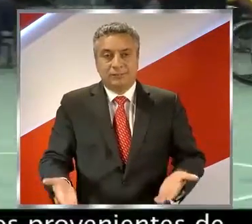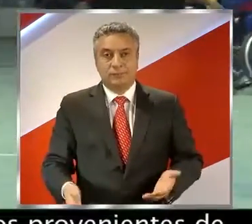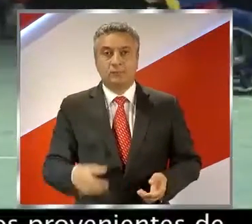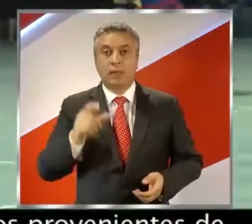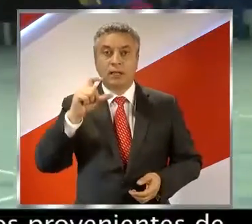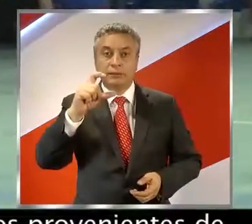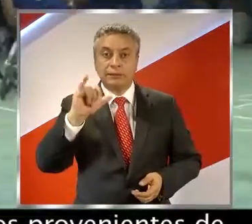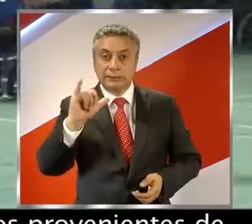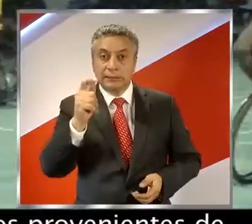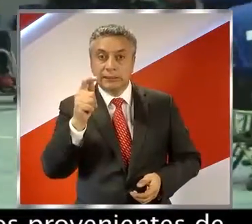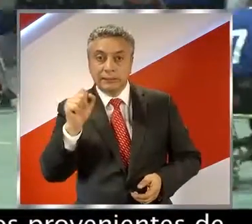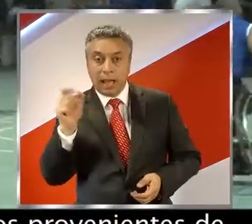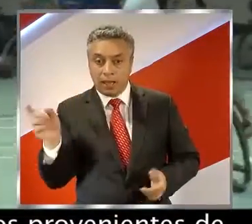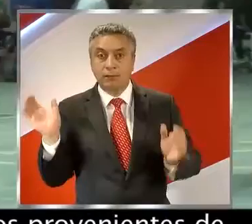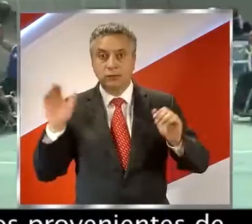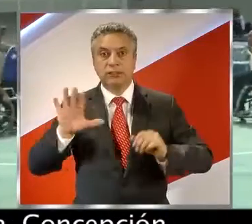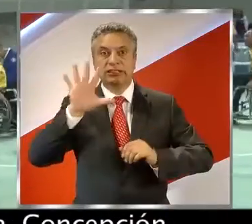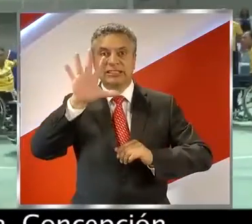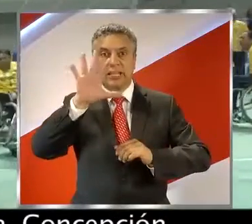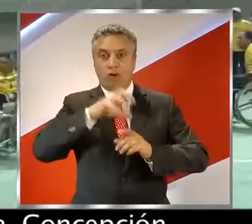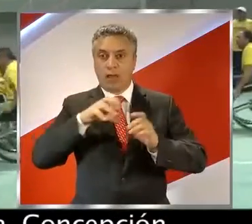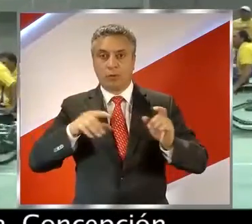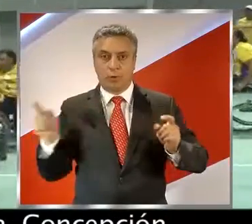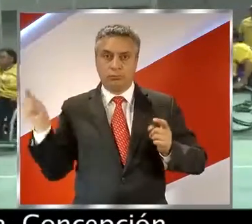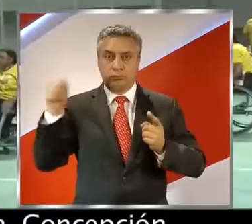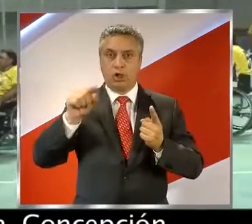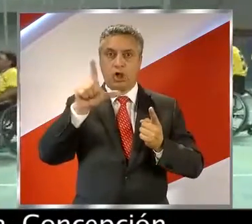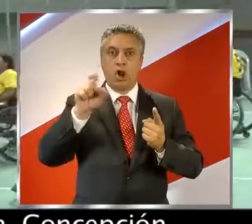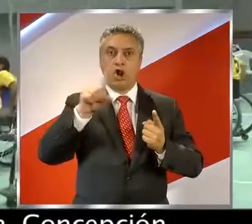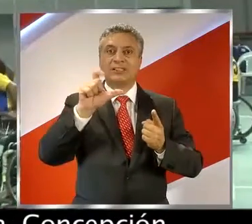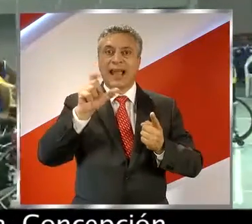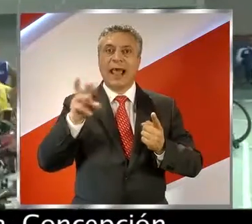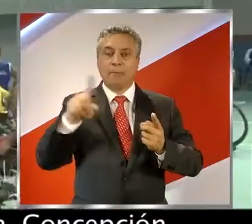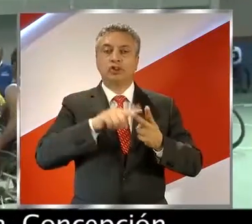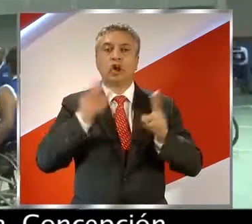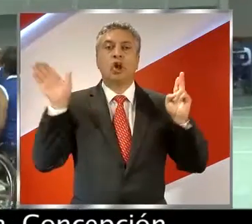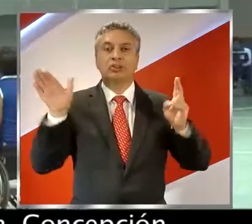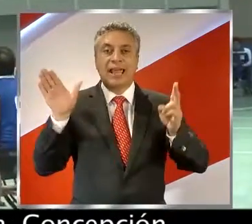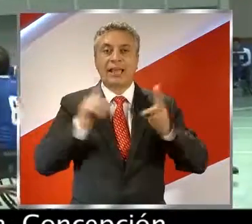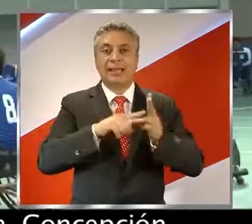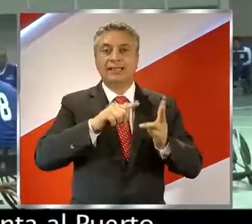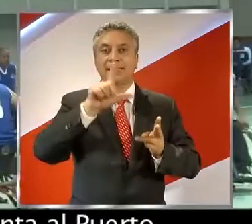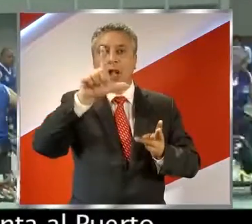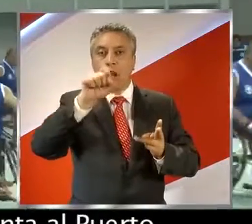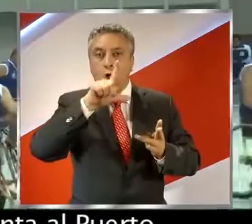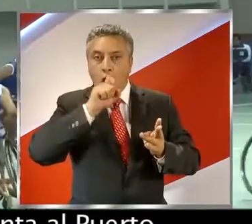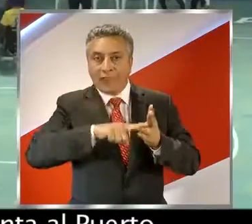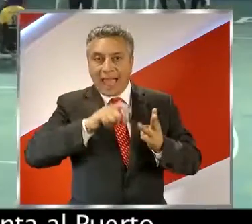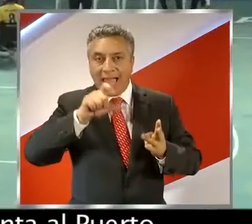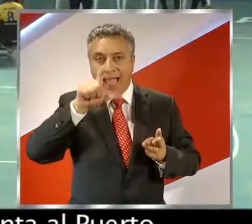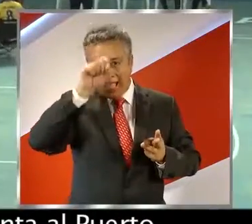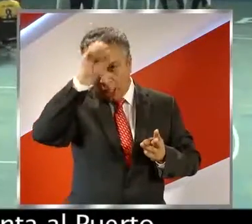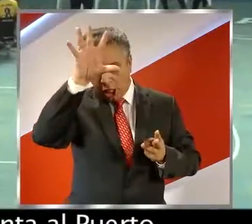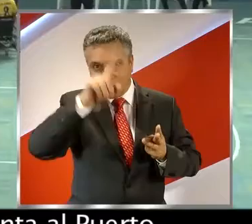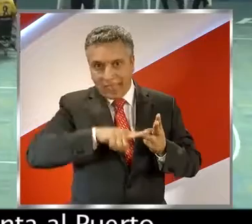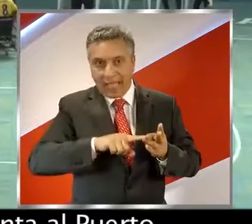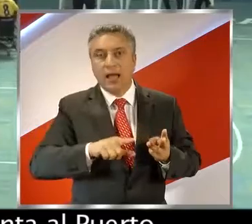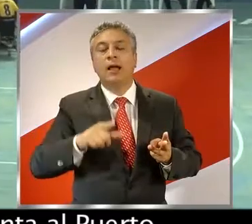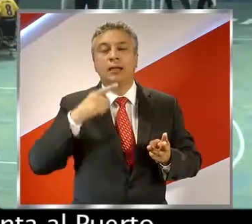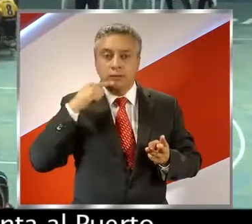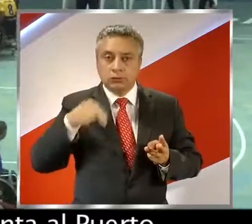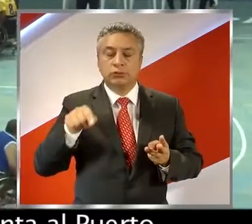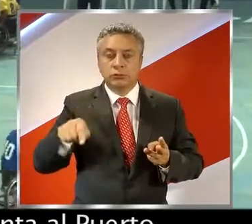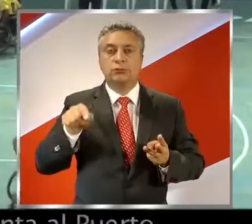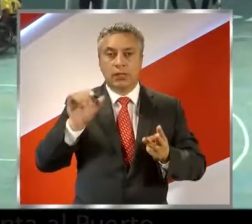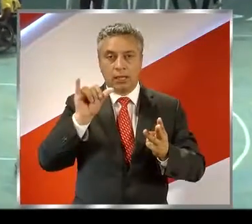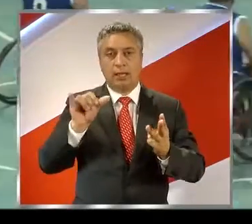cita participaron 5 equipos provenientes de Los Álamos, Los Ángeles, Lota, Concepción y el equipo Dital, que representa al